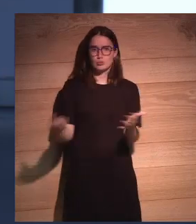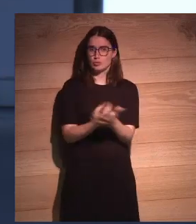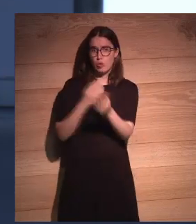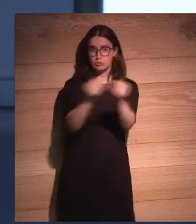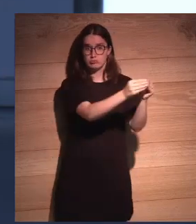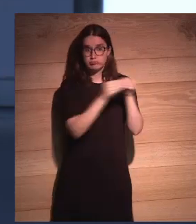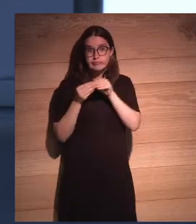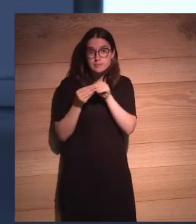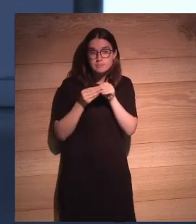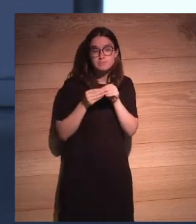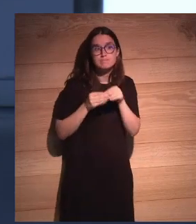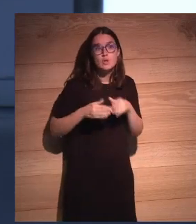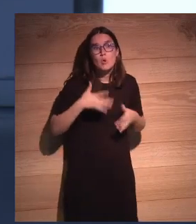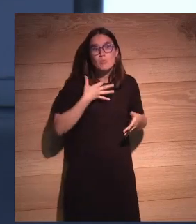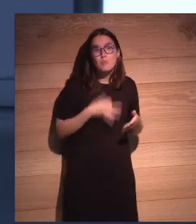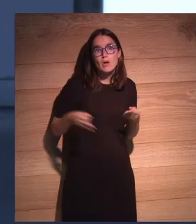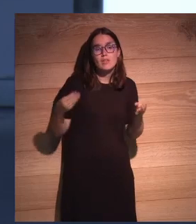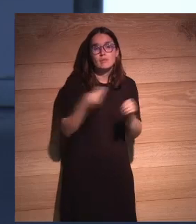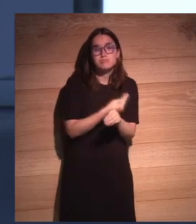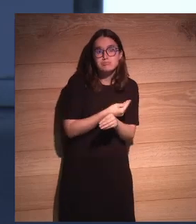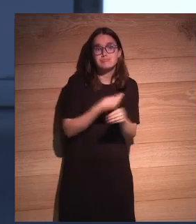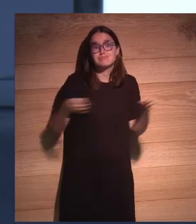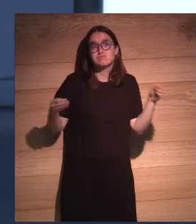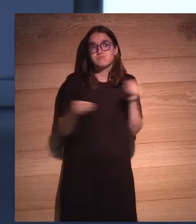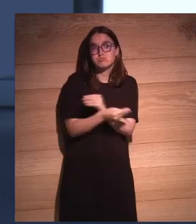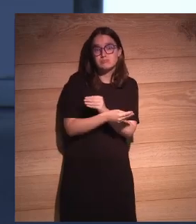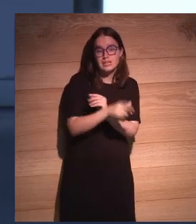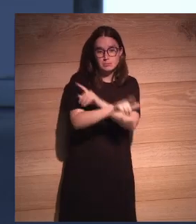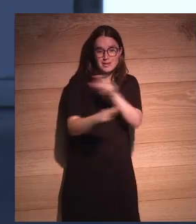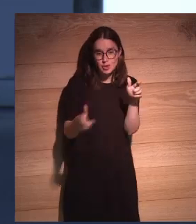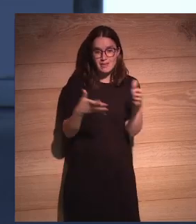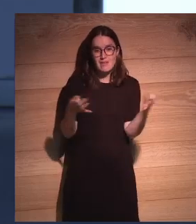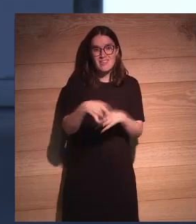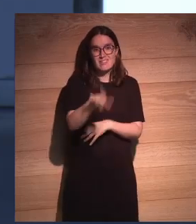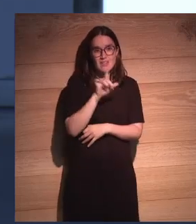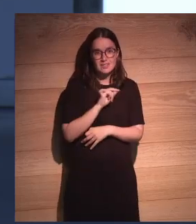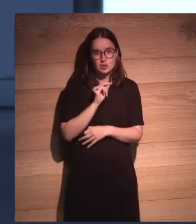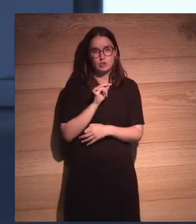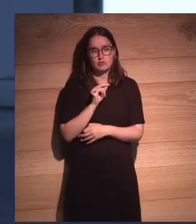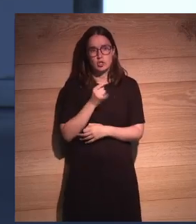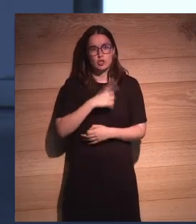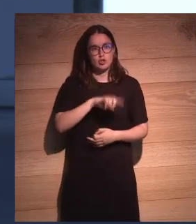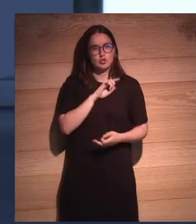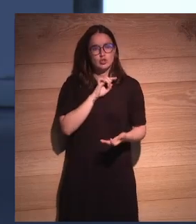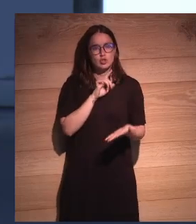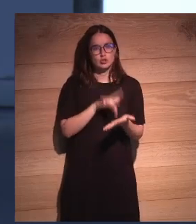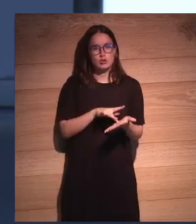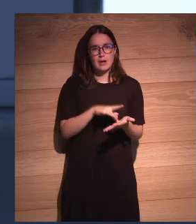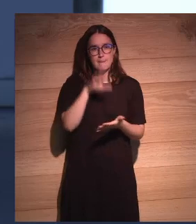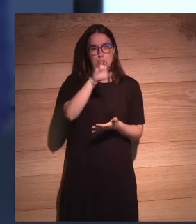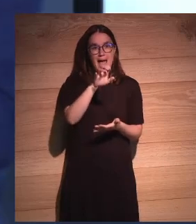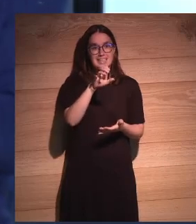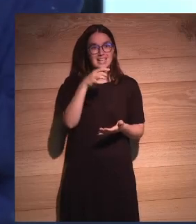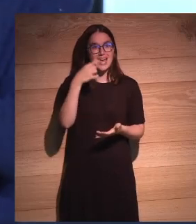¿no? Lo que no, a lo mejor no hay tanto acuerdo entre las personas que tienen que tomar esa decisión. Nosotros en el País